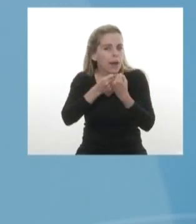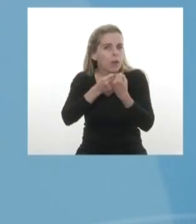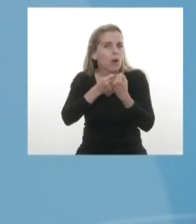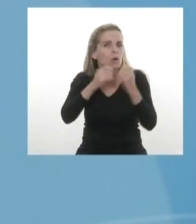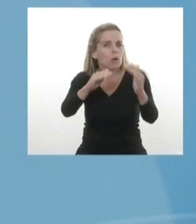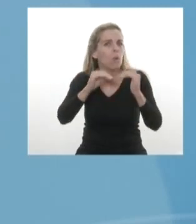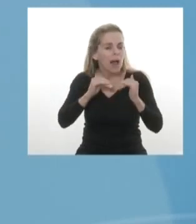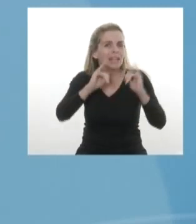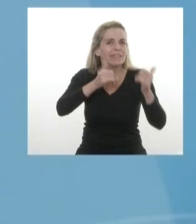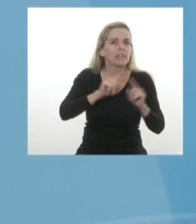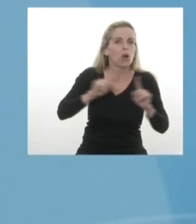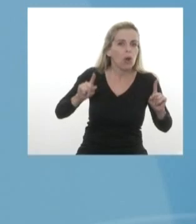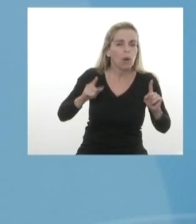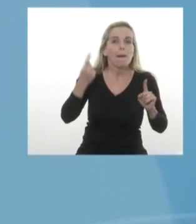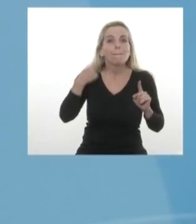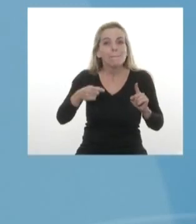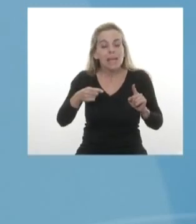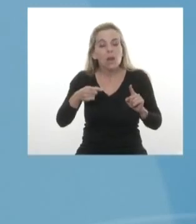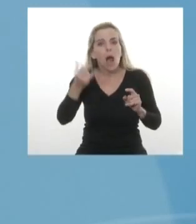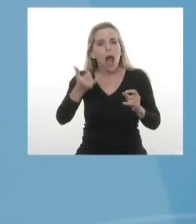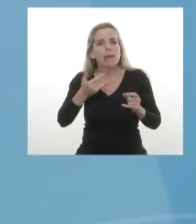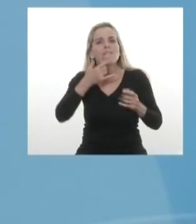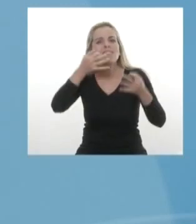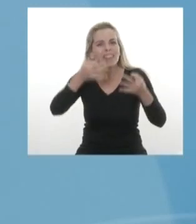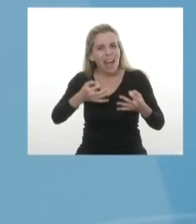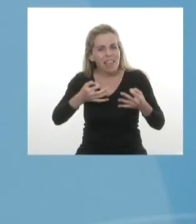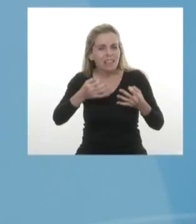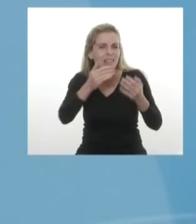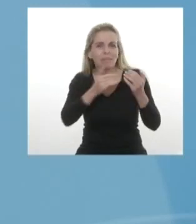pero hay verdades que están por encima de los desacuerdos.